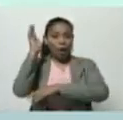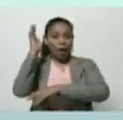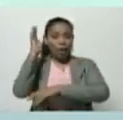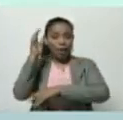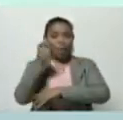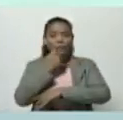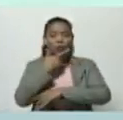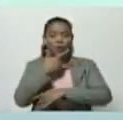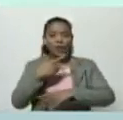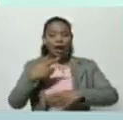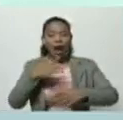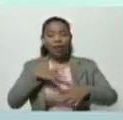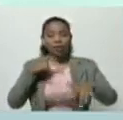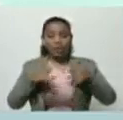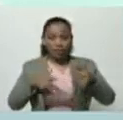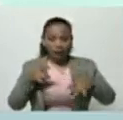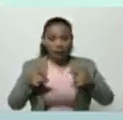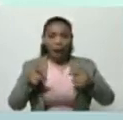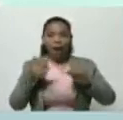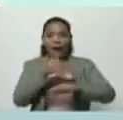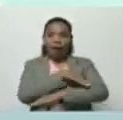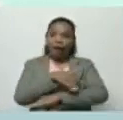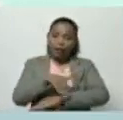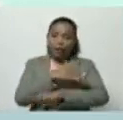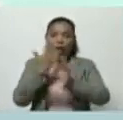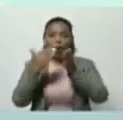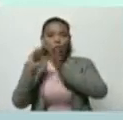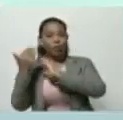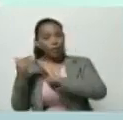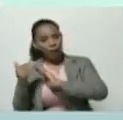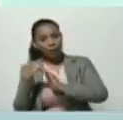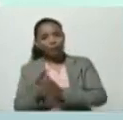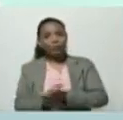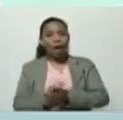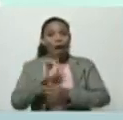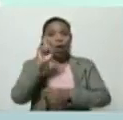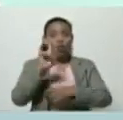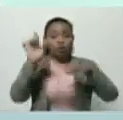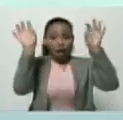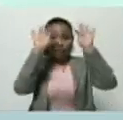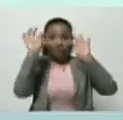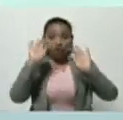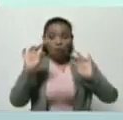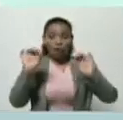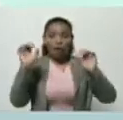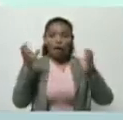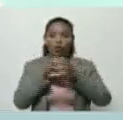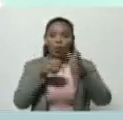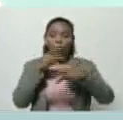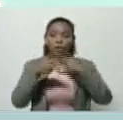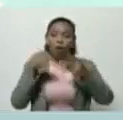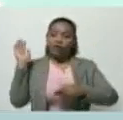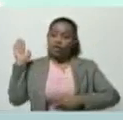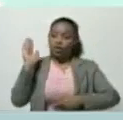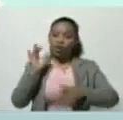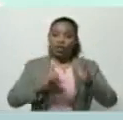en esta hermosa actividad, en las calles, en las comunidades. Es un mecanismo que el partido ha venido